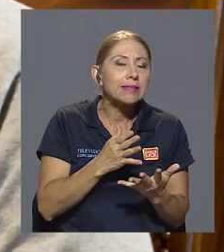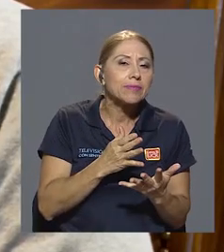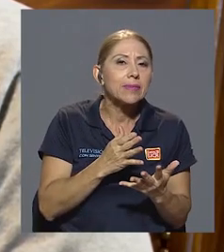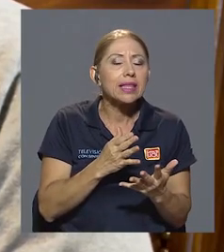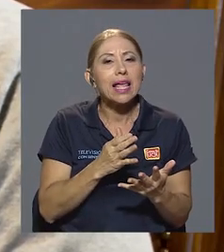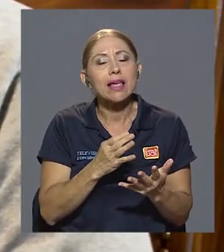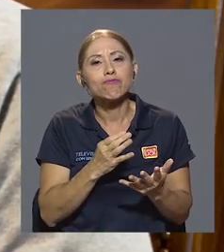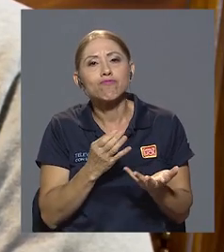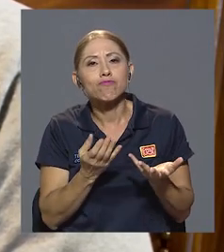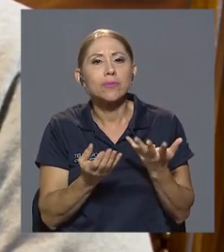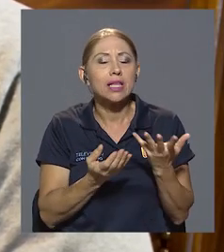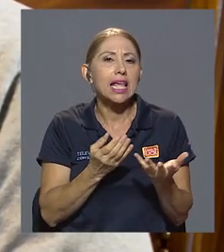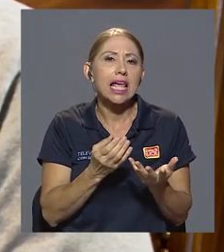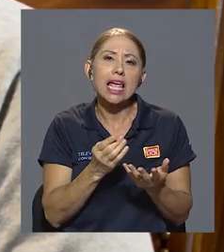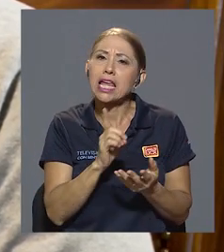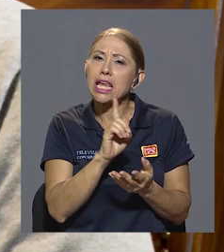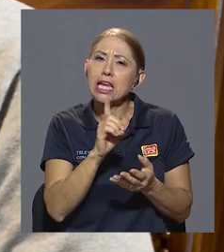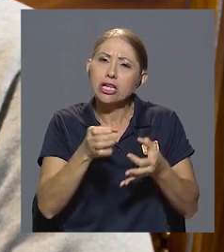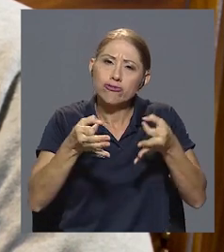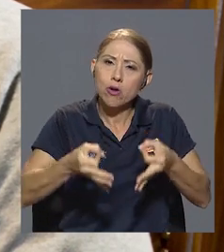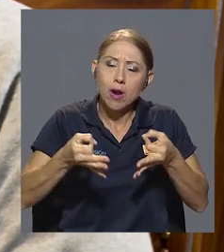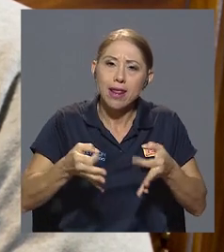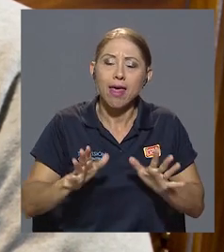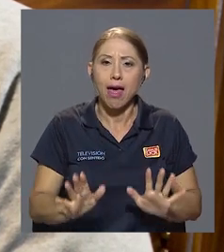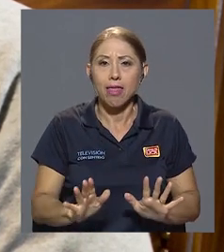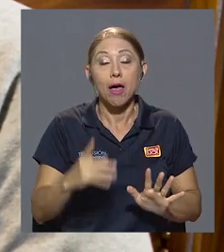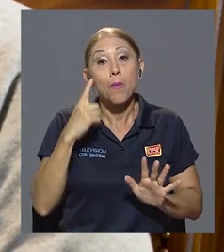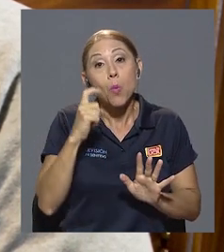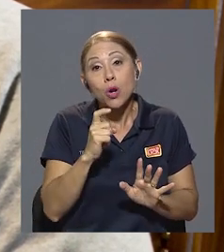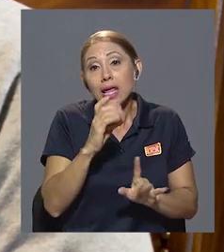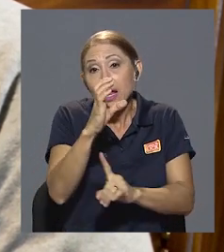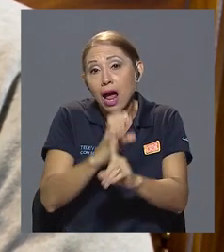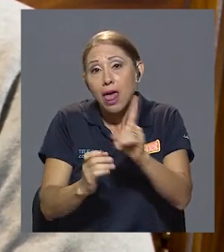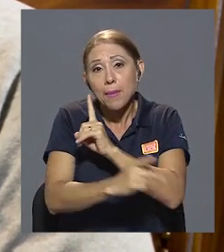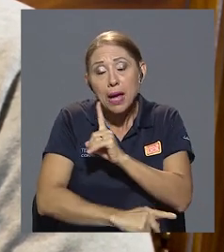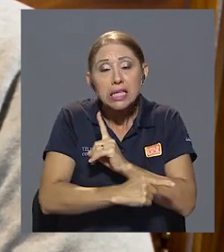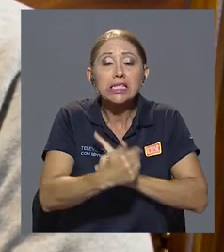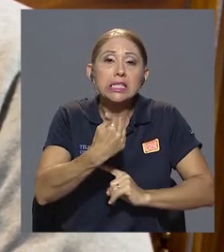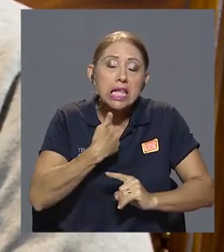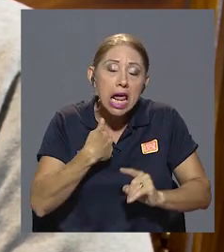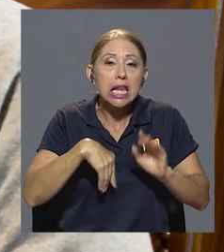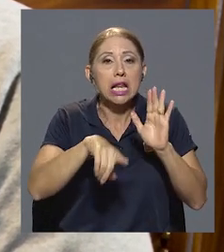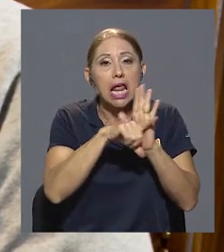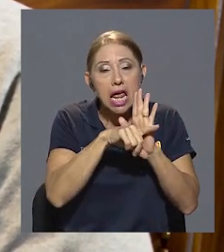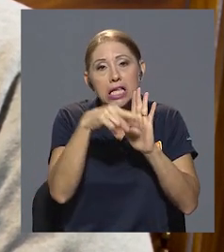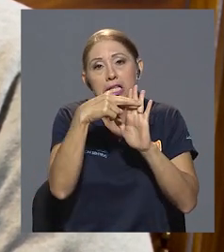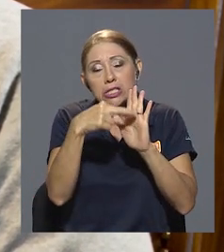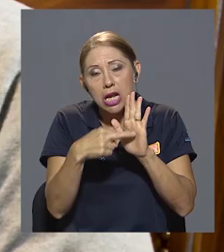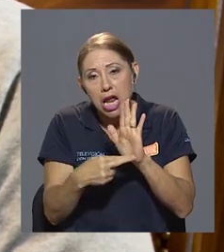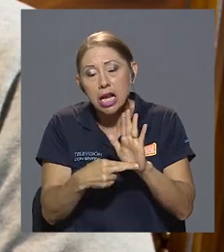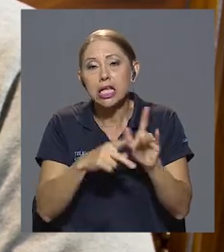normativa internacional leyes de los diferentes estados y convenios internacionales